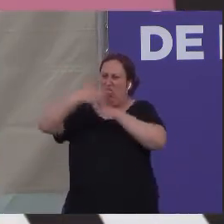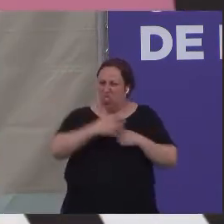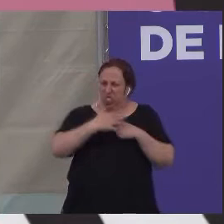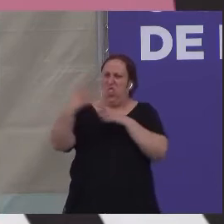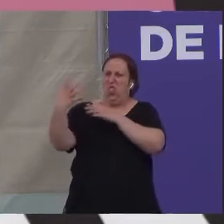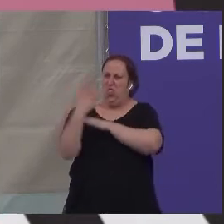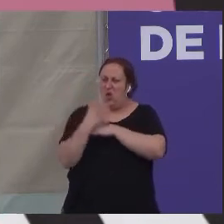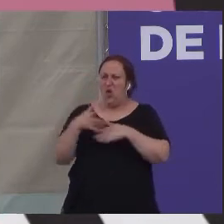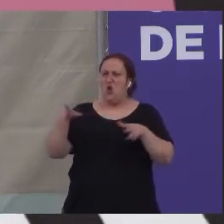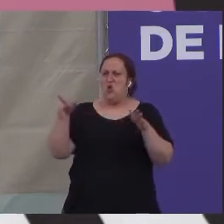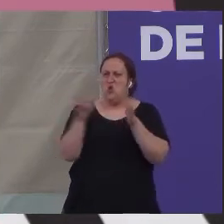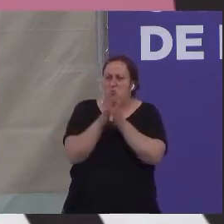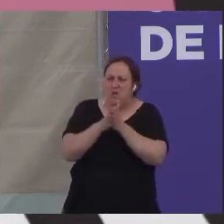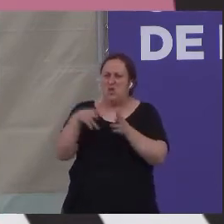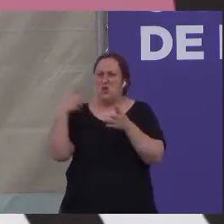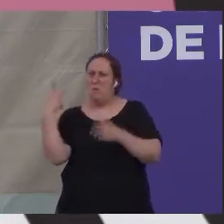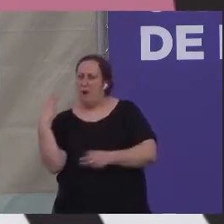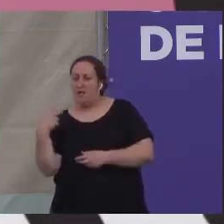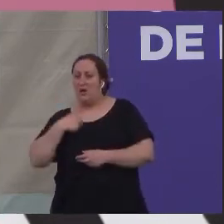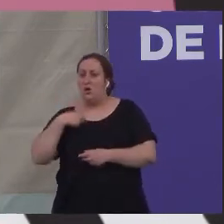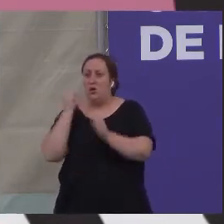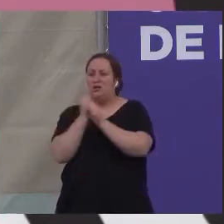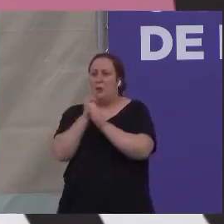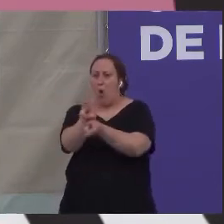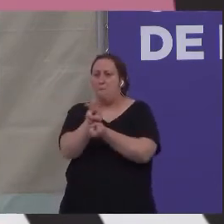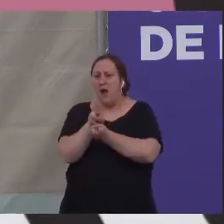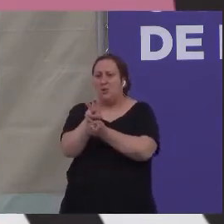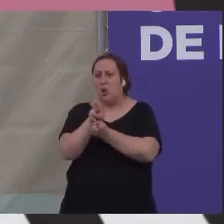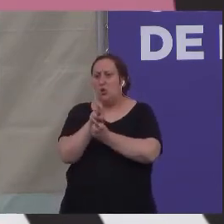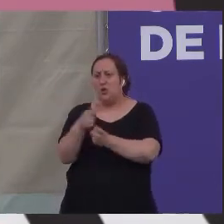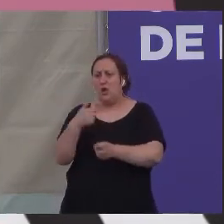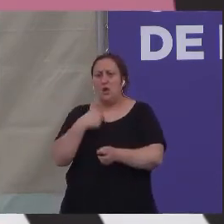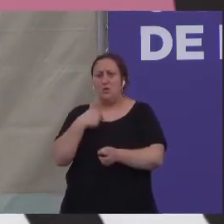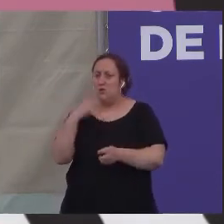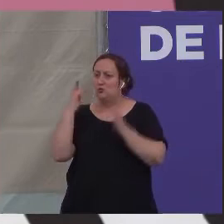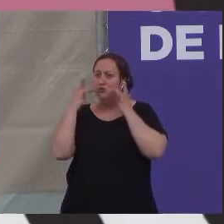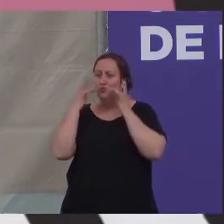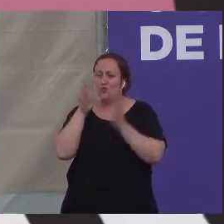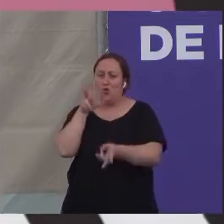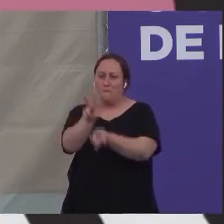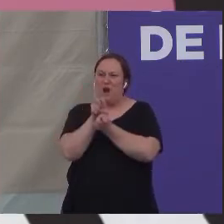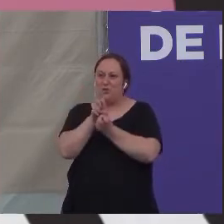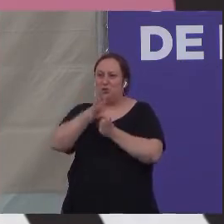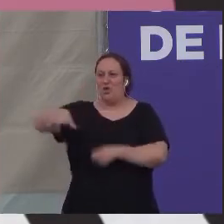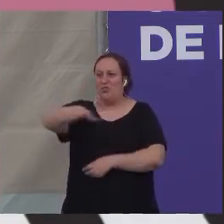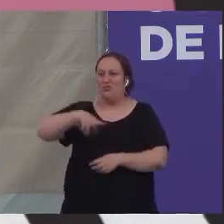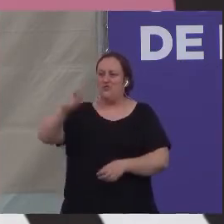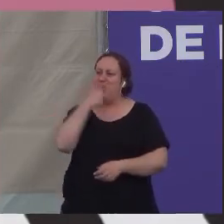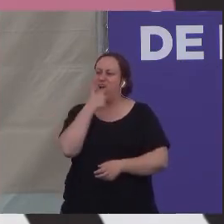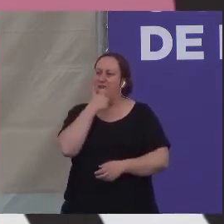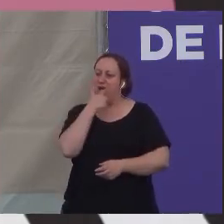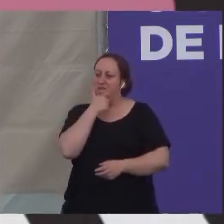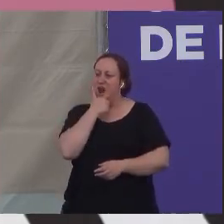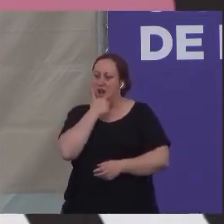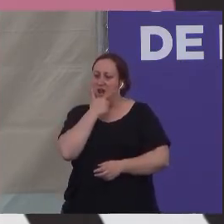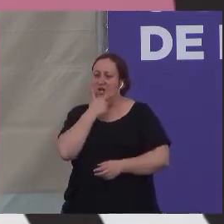por sus parejas. Mirad, yo soy matrona y precisamente estoy contenta porque yo soy matrona del Cabañal. Y yo de aquí tengo